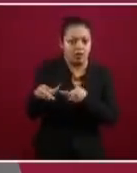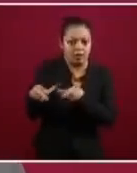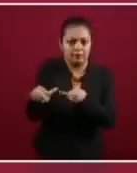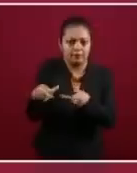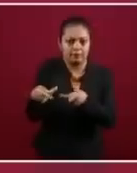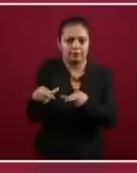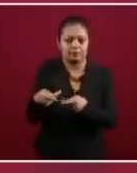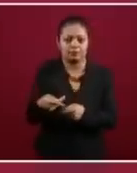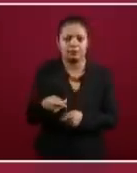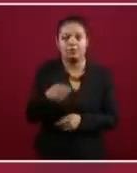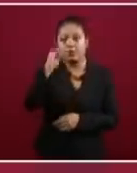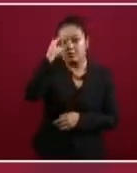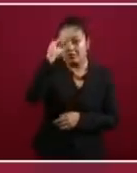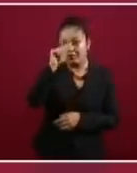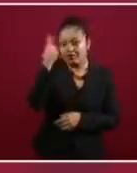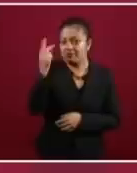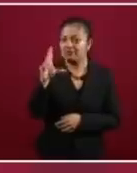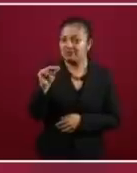nos va a llevar tiempo,